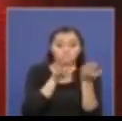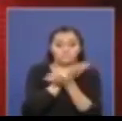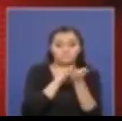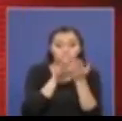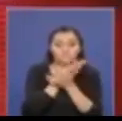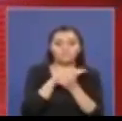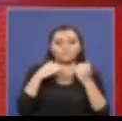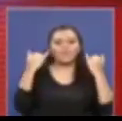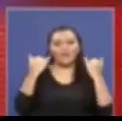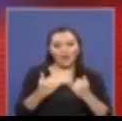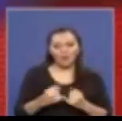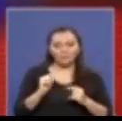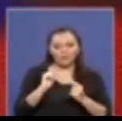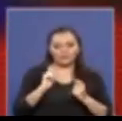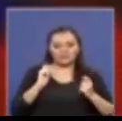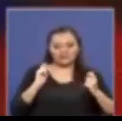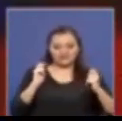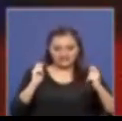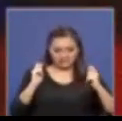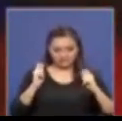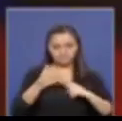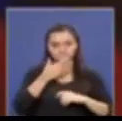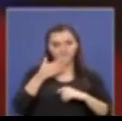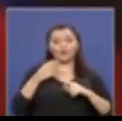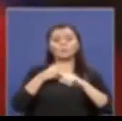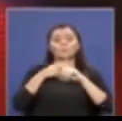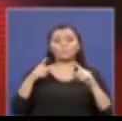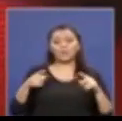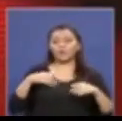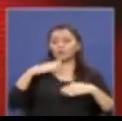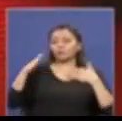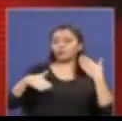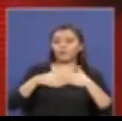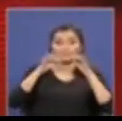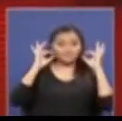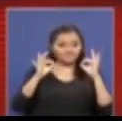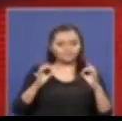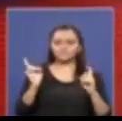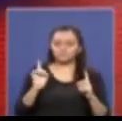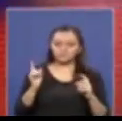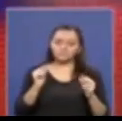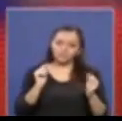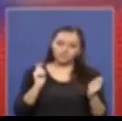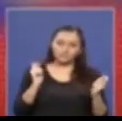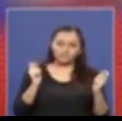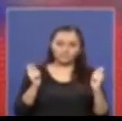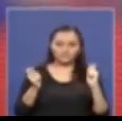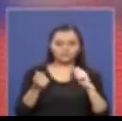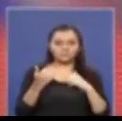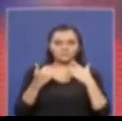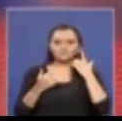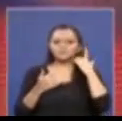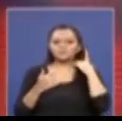supuesto, siempre se puede mejorar, pero nada que ver con lo que era hace algunos años. Y al menos esto,